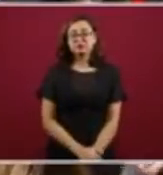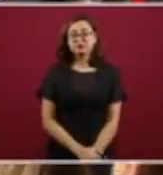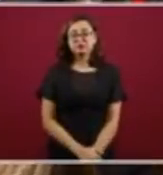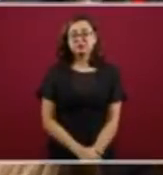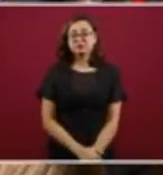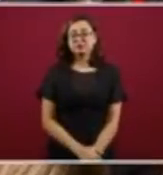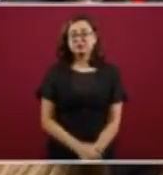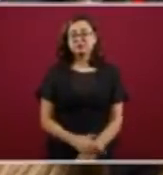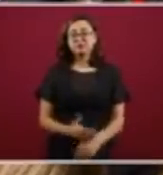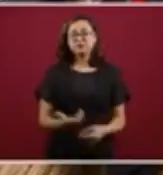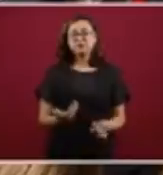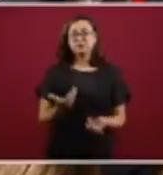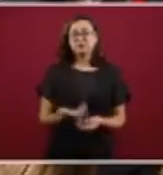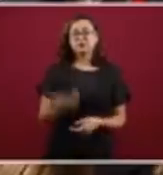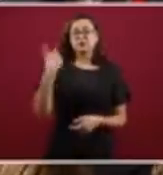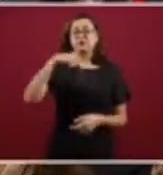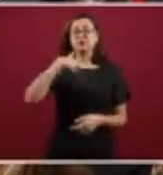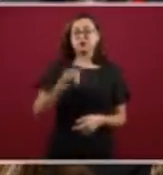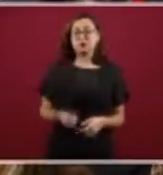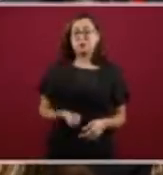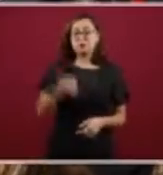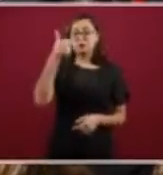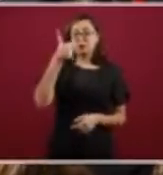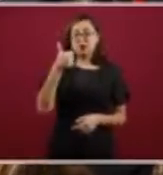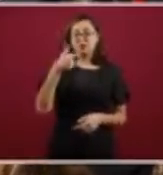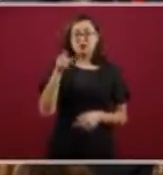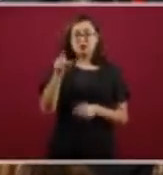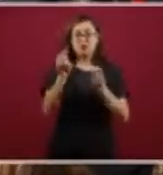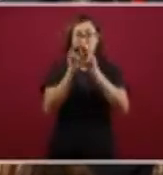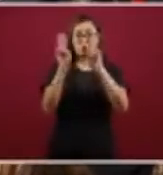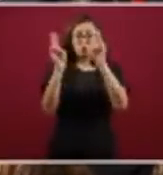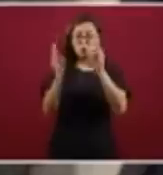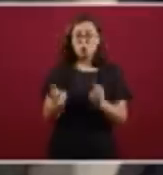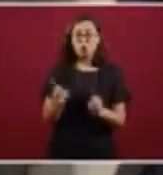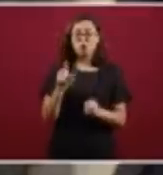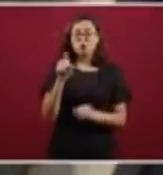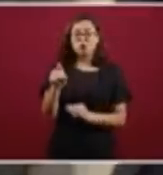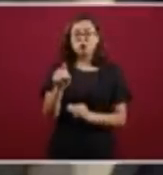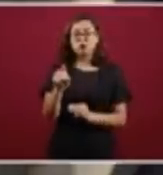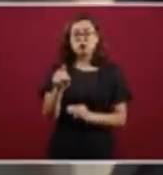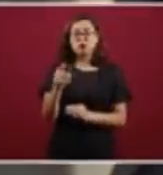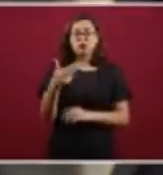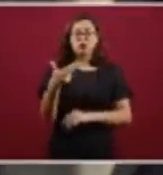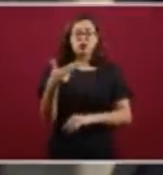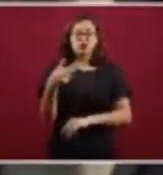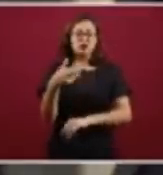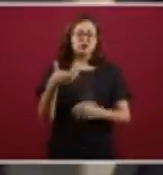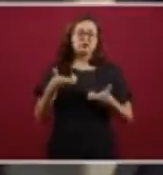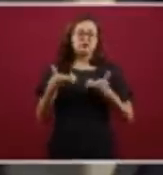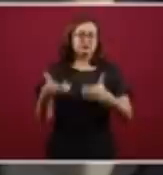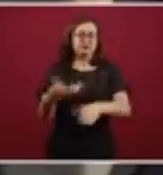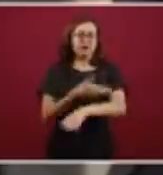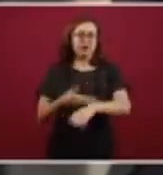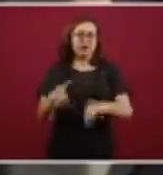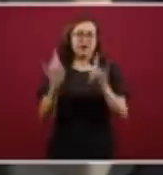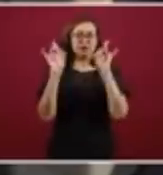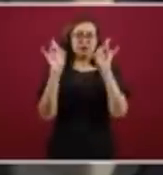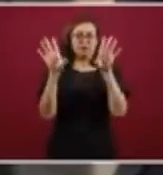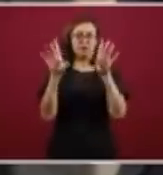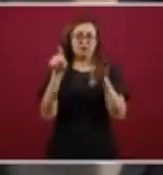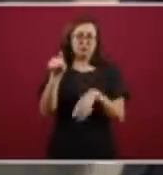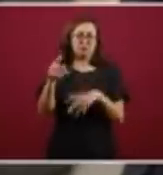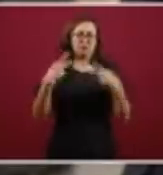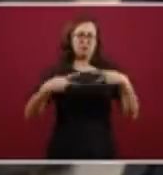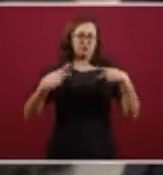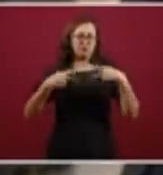Cuando yo acudí por primera vez, fui al módulo que se encuentra en Reforma, que es el de atención